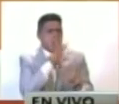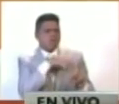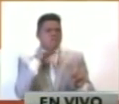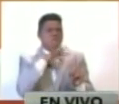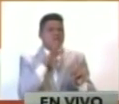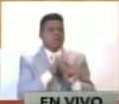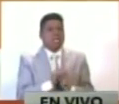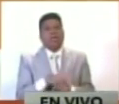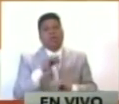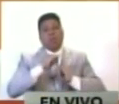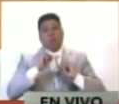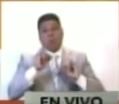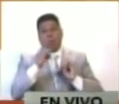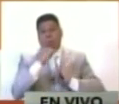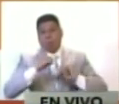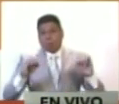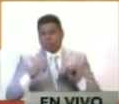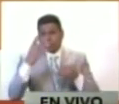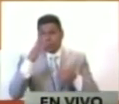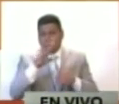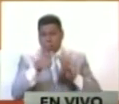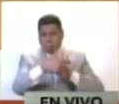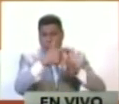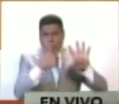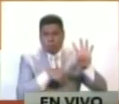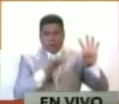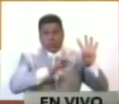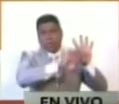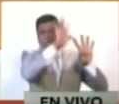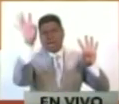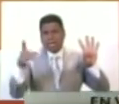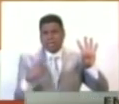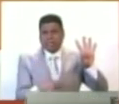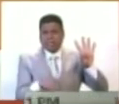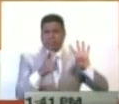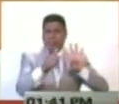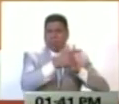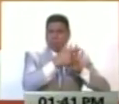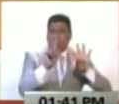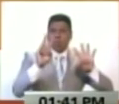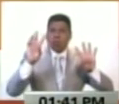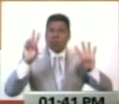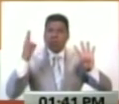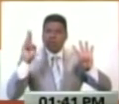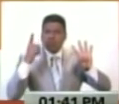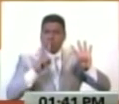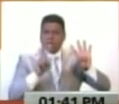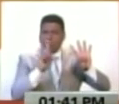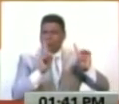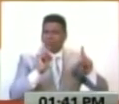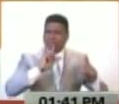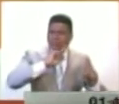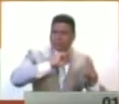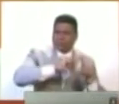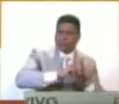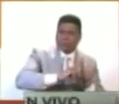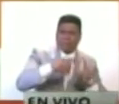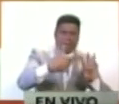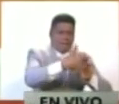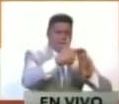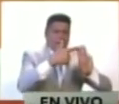los cuatro países, si tú lees bien, ahí Uruguay no se suma a la triple